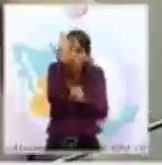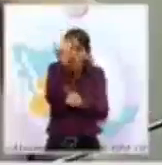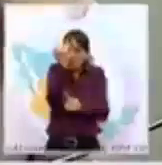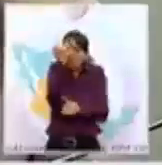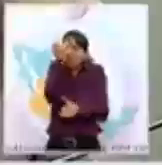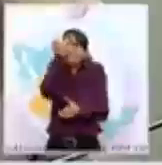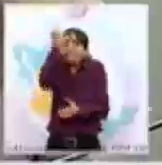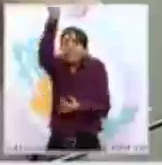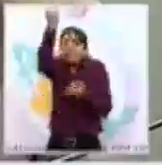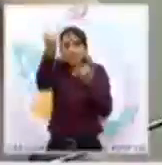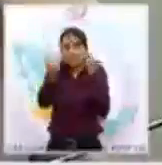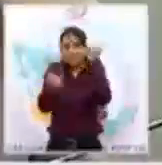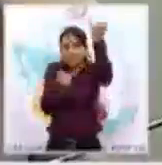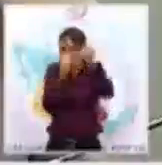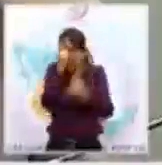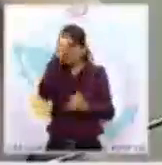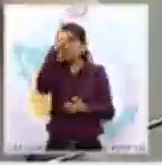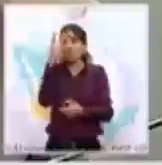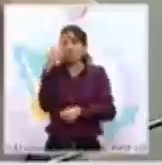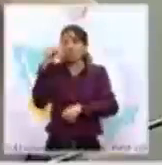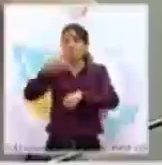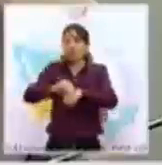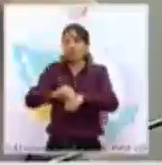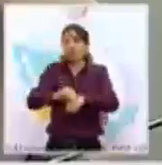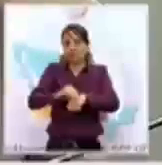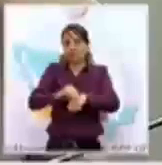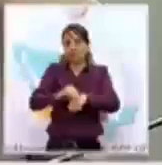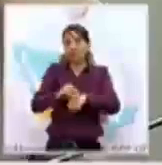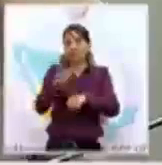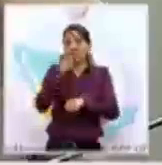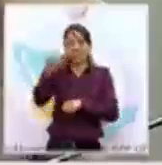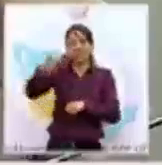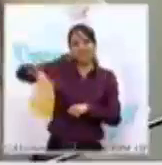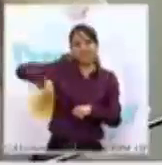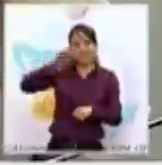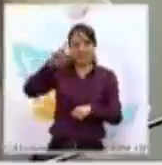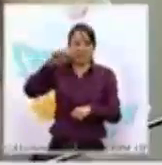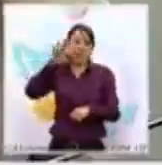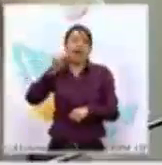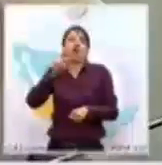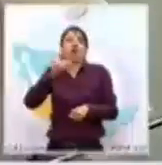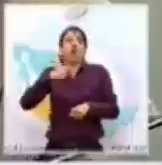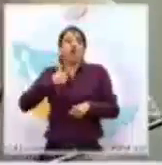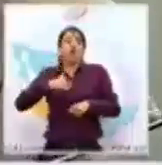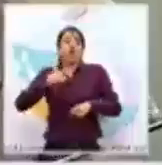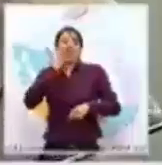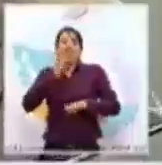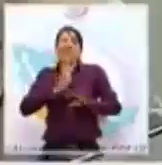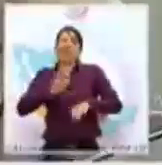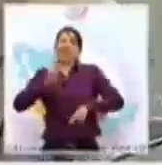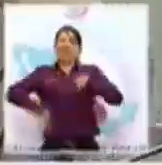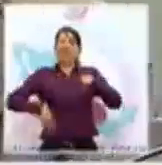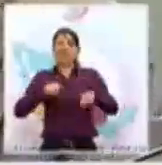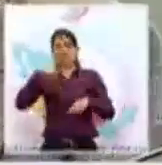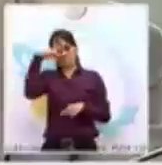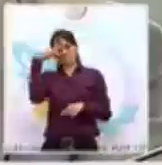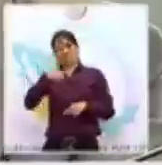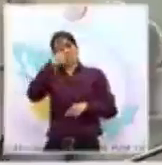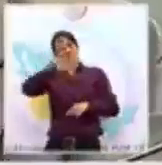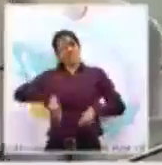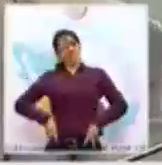elemento fundamental, lo que decía Blanca es central. No queremos dejar de ser mexicanos, queremos seguirlo siendo en una